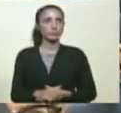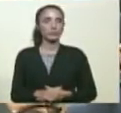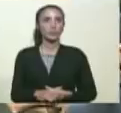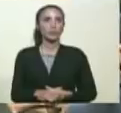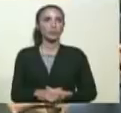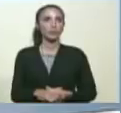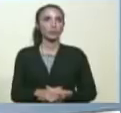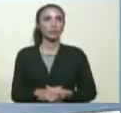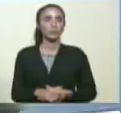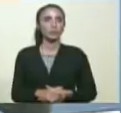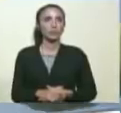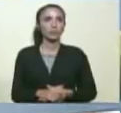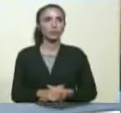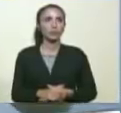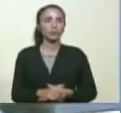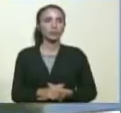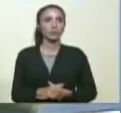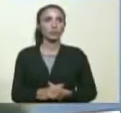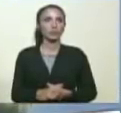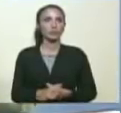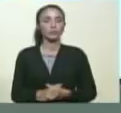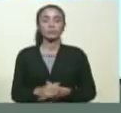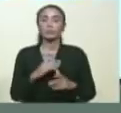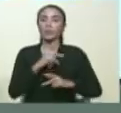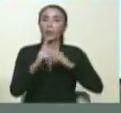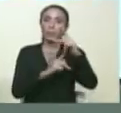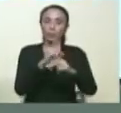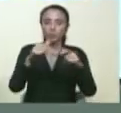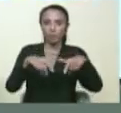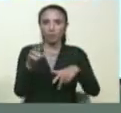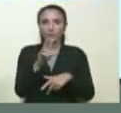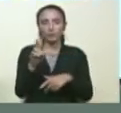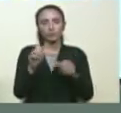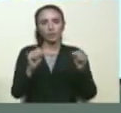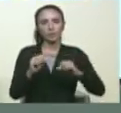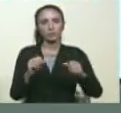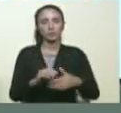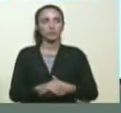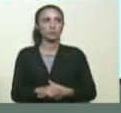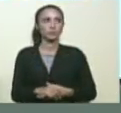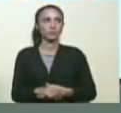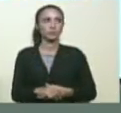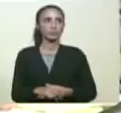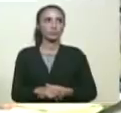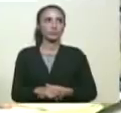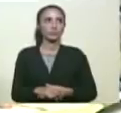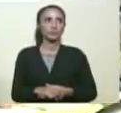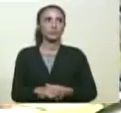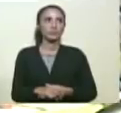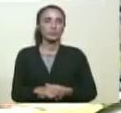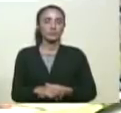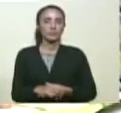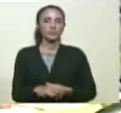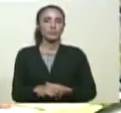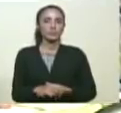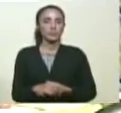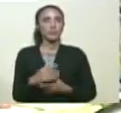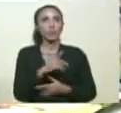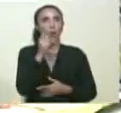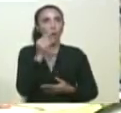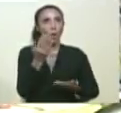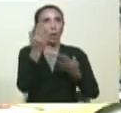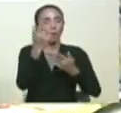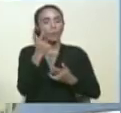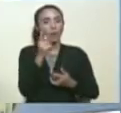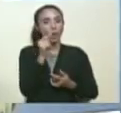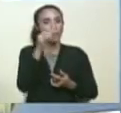¿Producir en Venezuela? Sí, tú sabes. Quiero un comentario completo de Castro Soteldo, que además de filósofo, es teórico